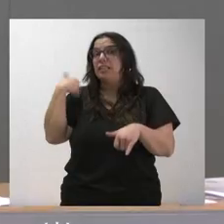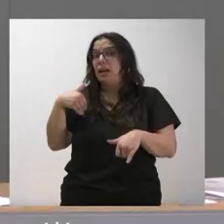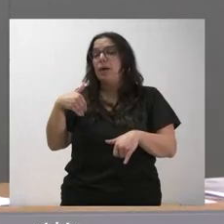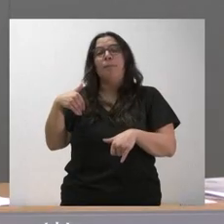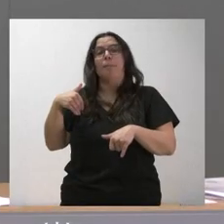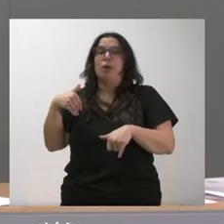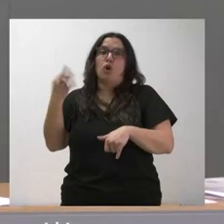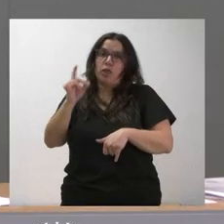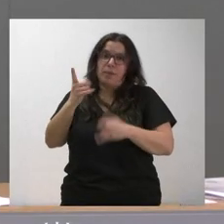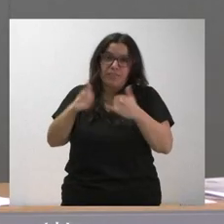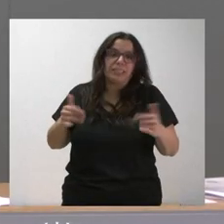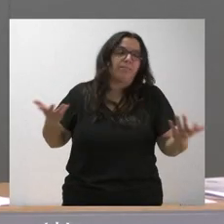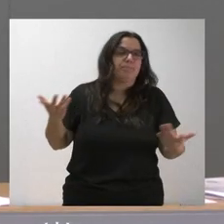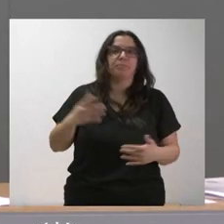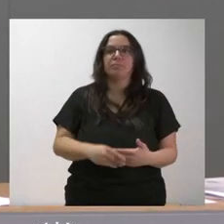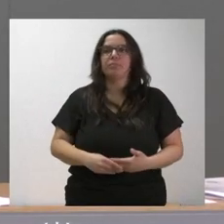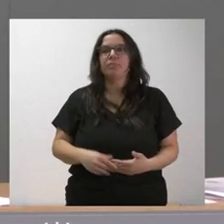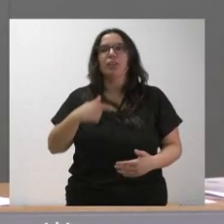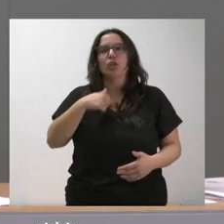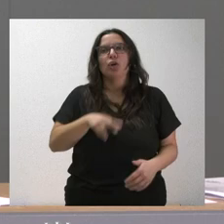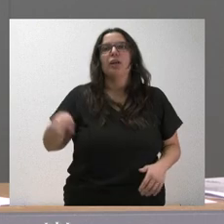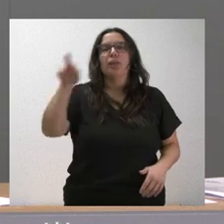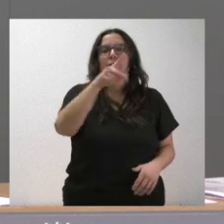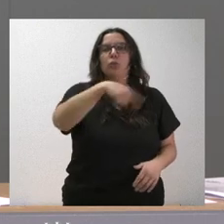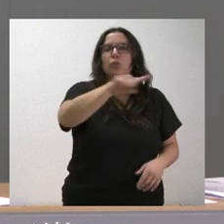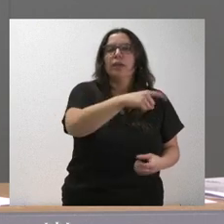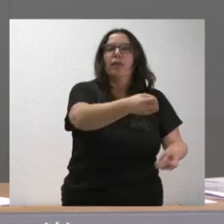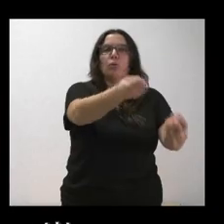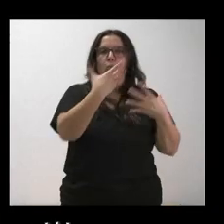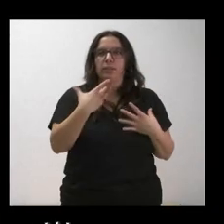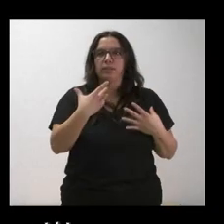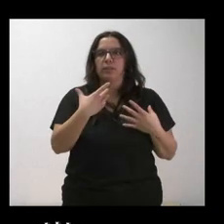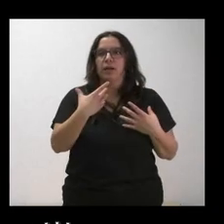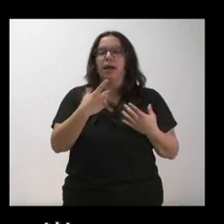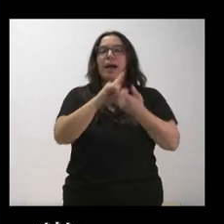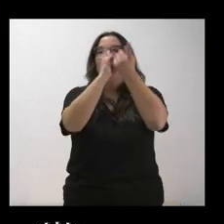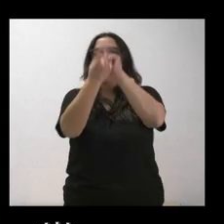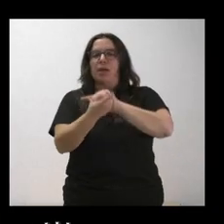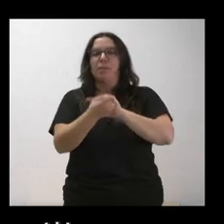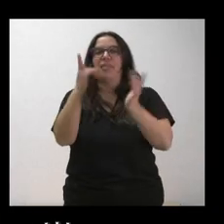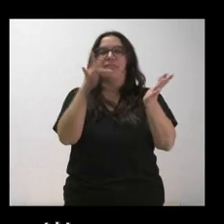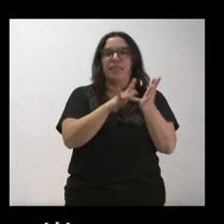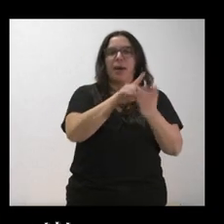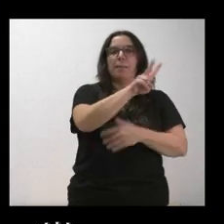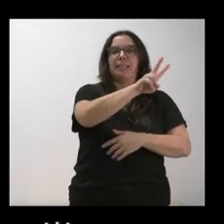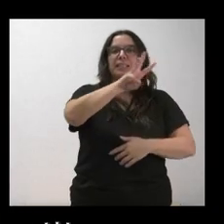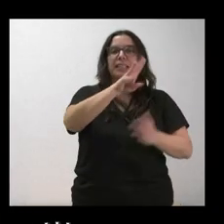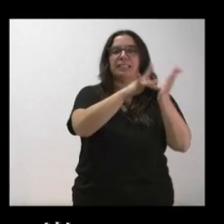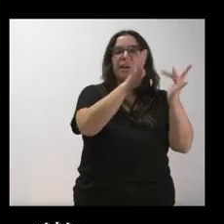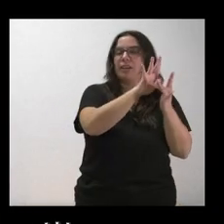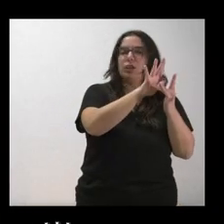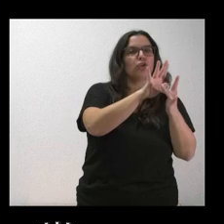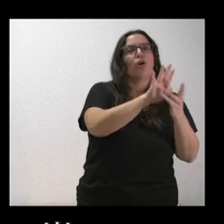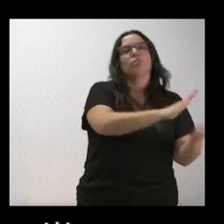quitado la cuestión es Insisto que ustedes nos comunicaron que se sustituía el festivo del 23 de abril por el